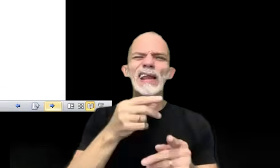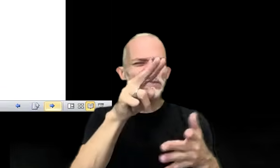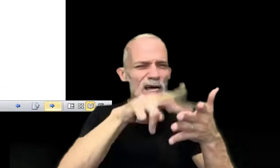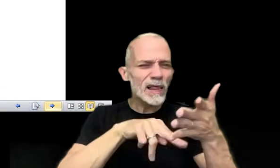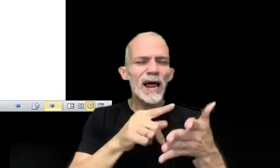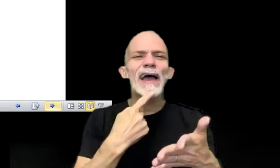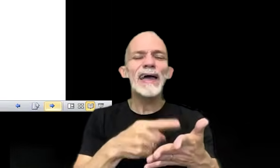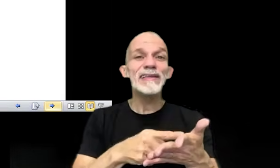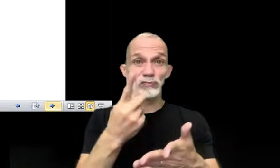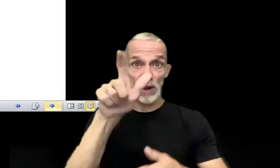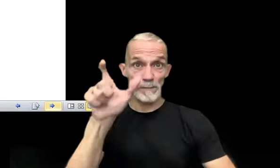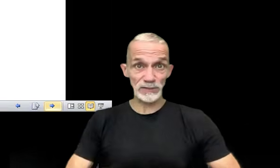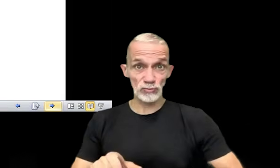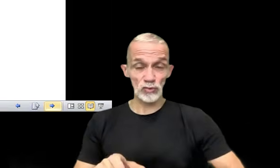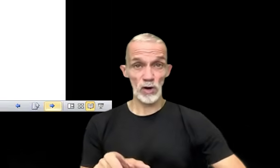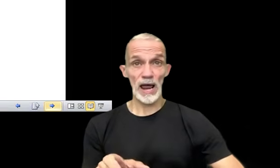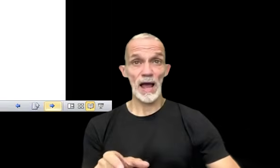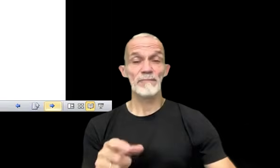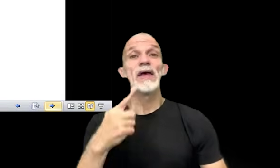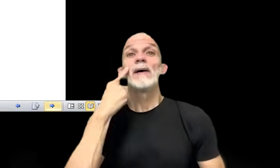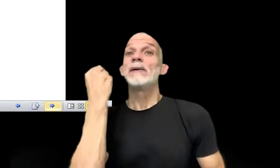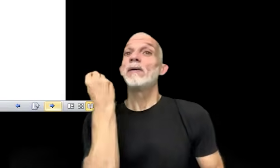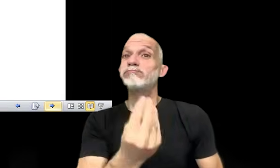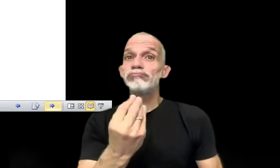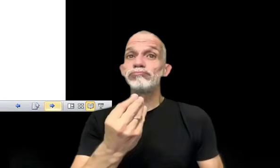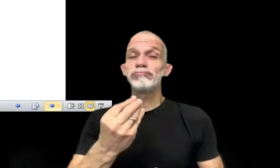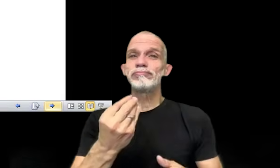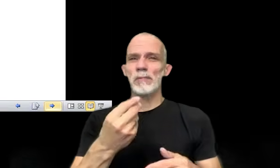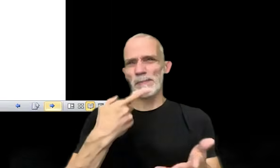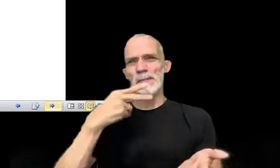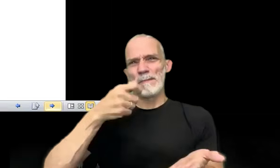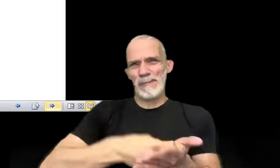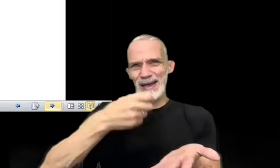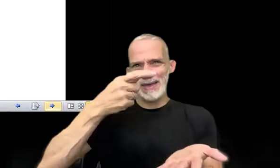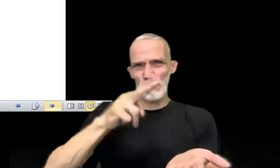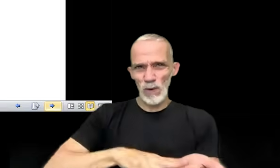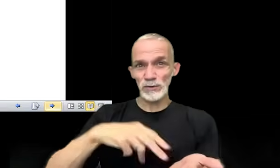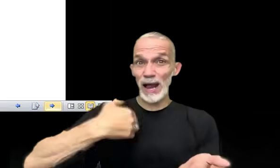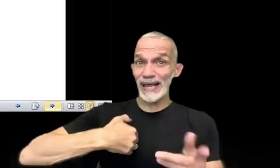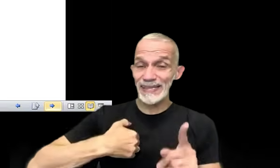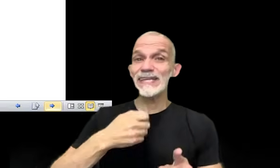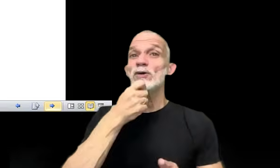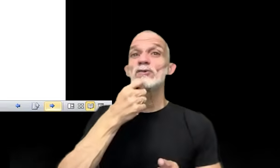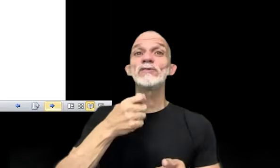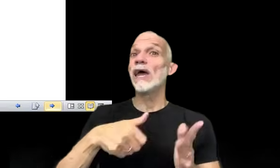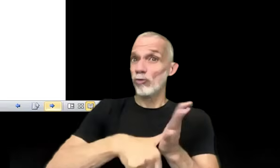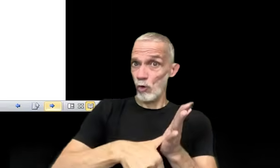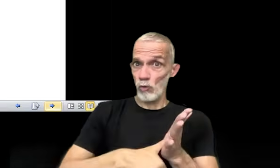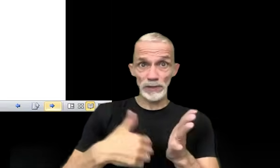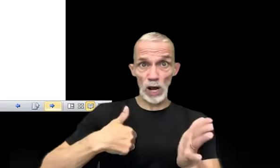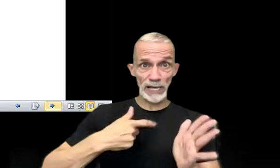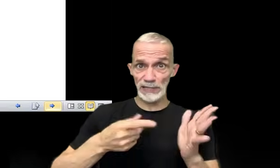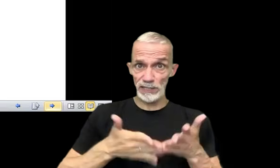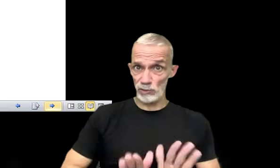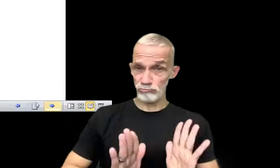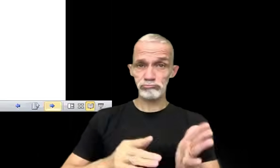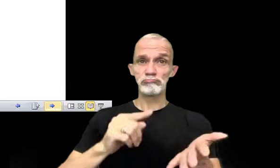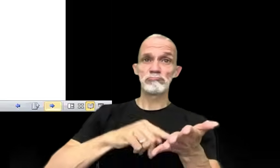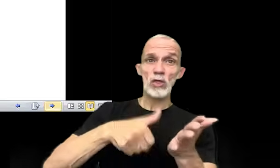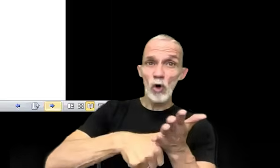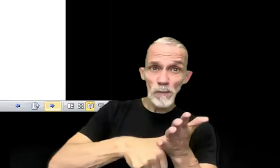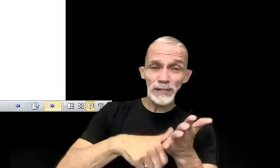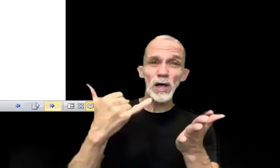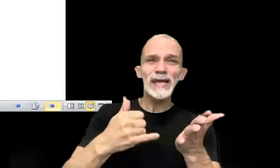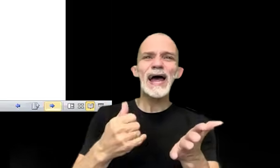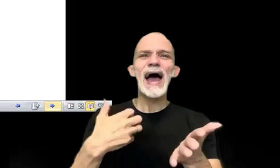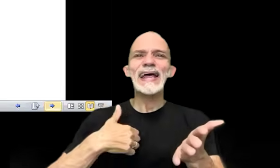a las ganancias? Nos dice que una persona va a ser residente fiscal argentino cuando sea de nacionalidad argentina, o bien